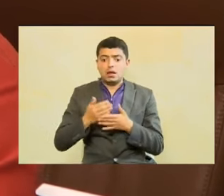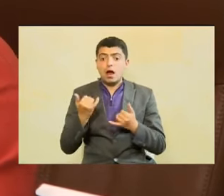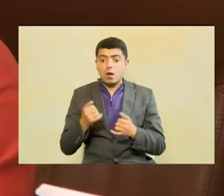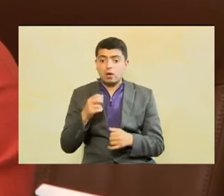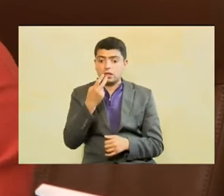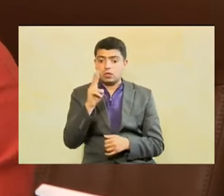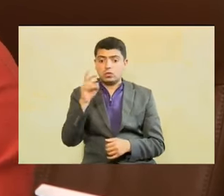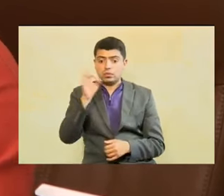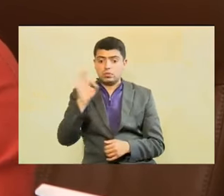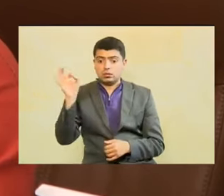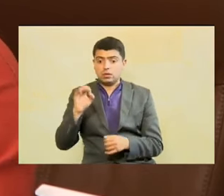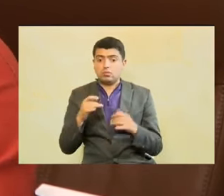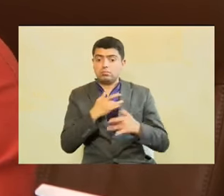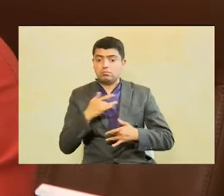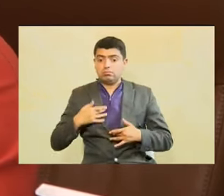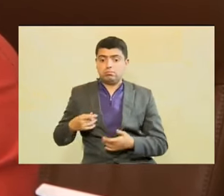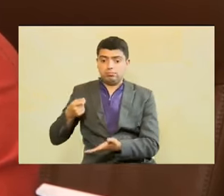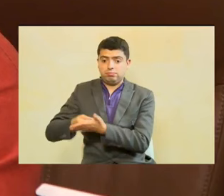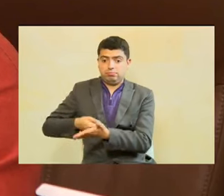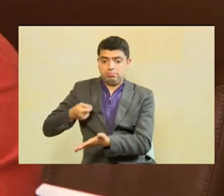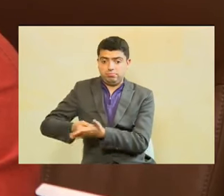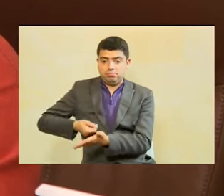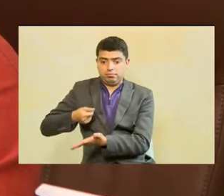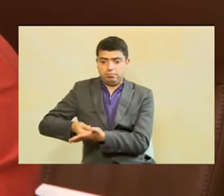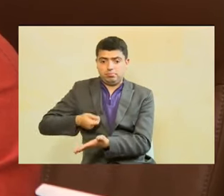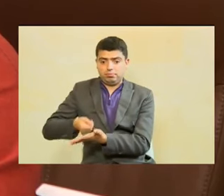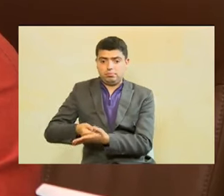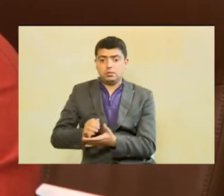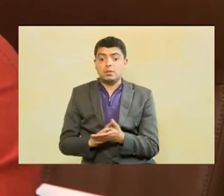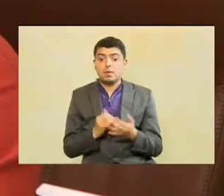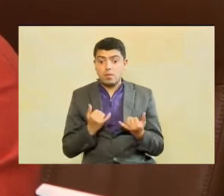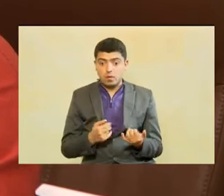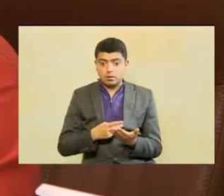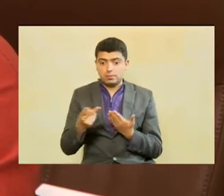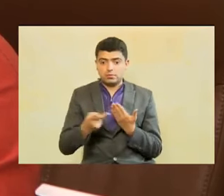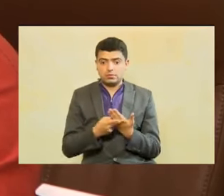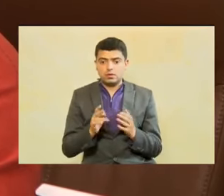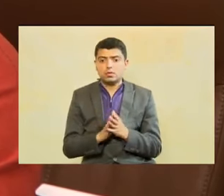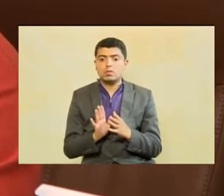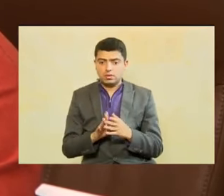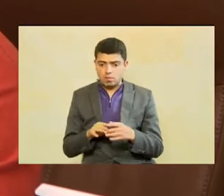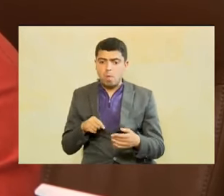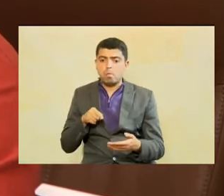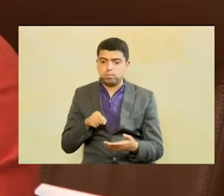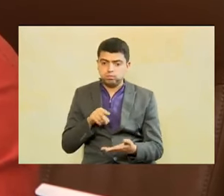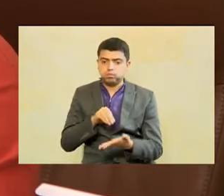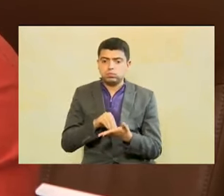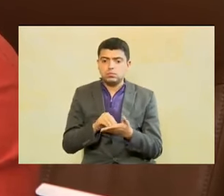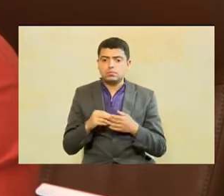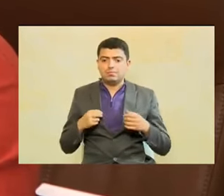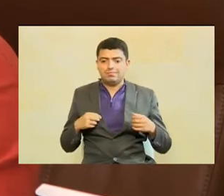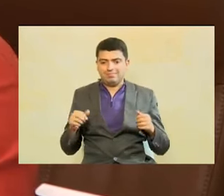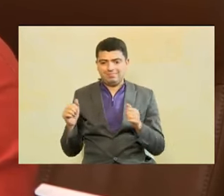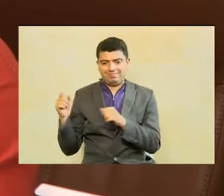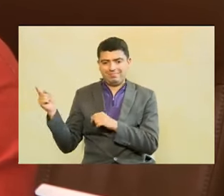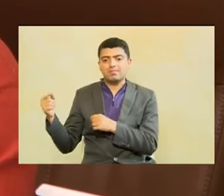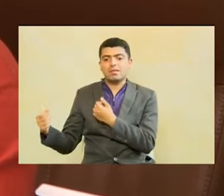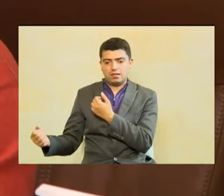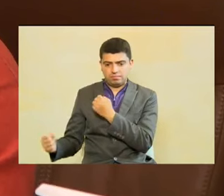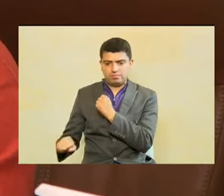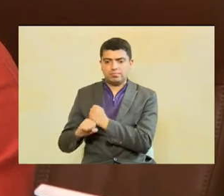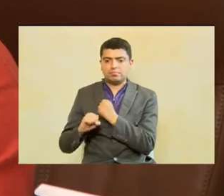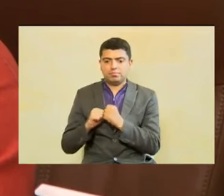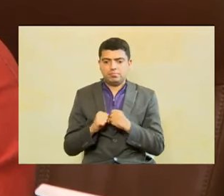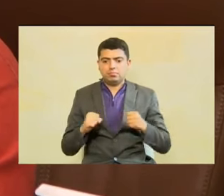Por en salud este proyecto que acompaña El Congreso de la república Y que fue